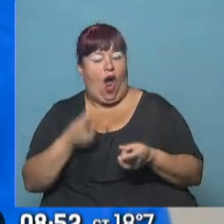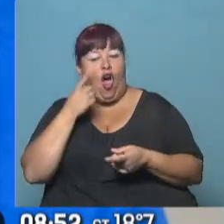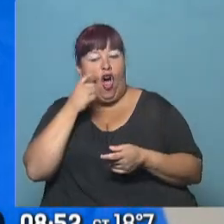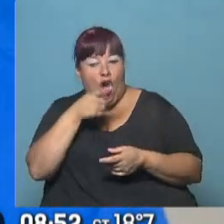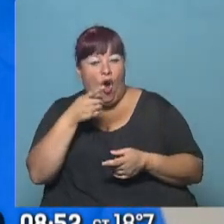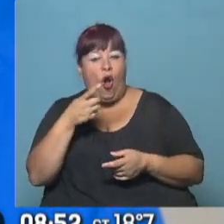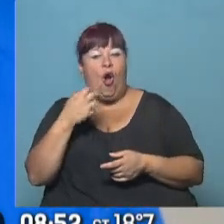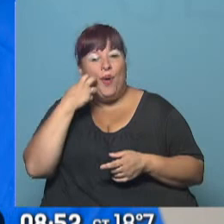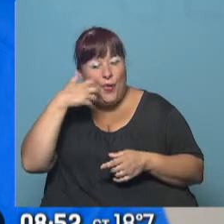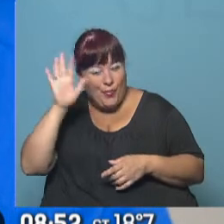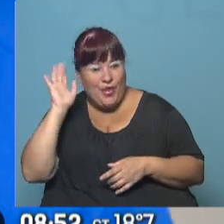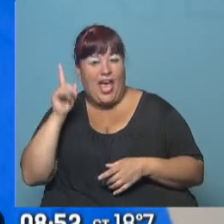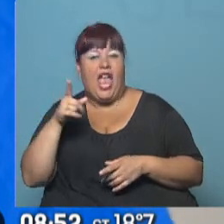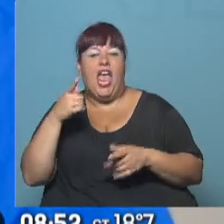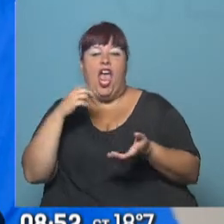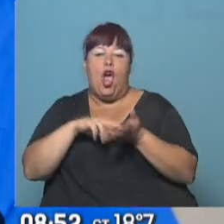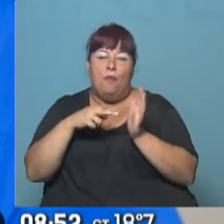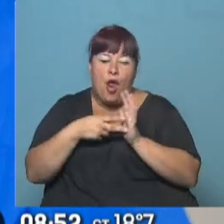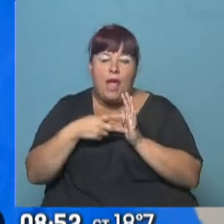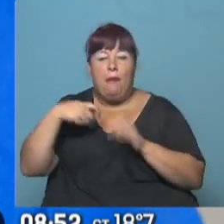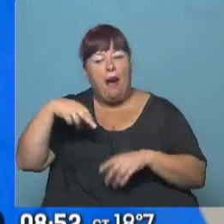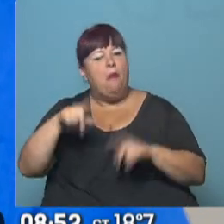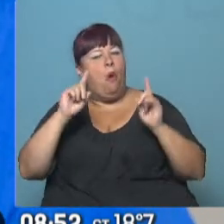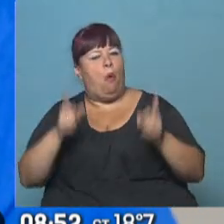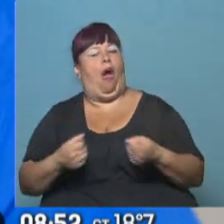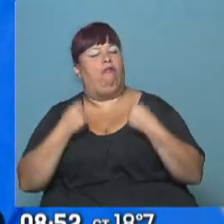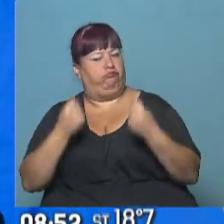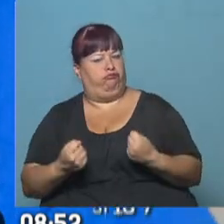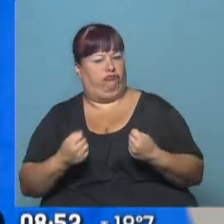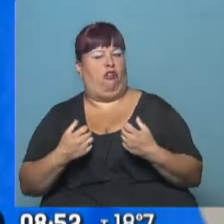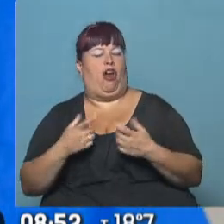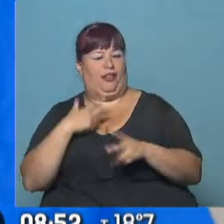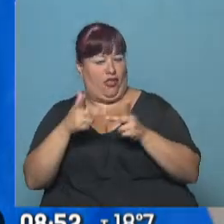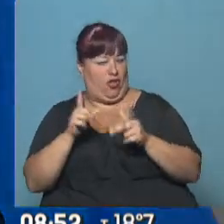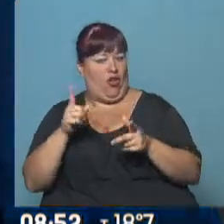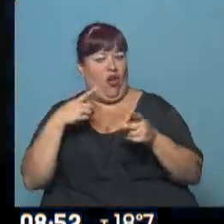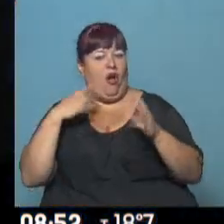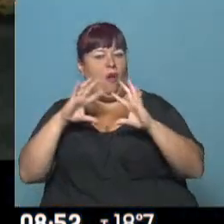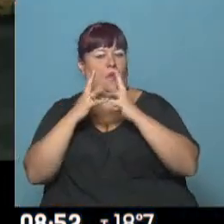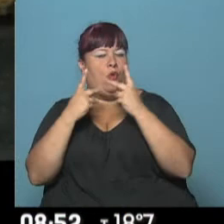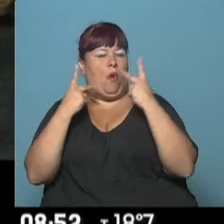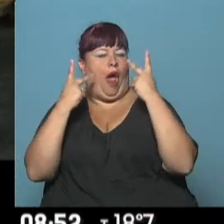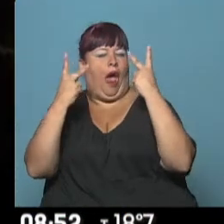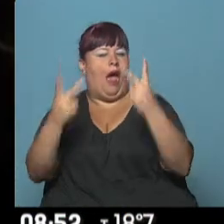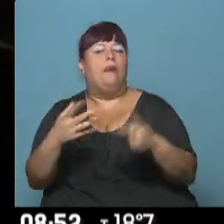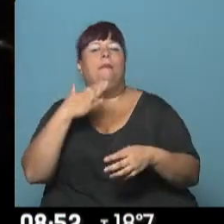hombre muy mayor y con alguna dificultad para moverse, como dije, se cruza medio planeta para